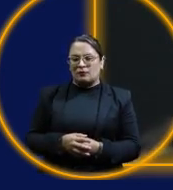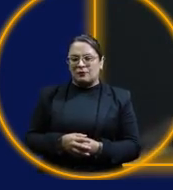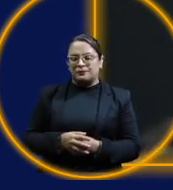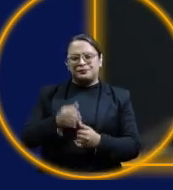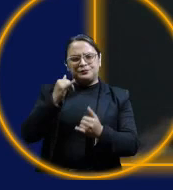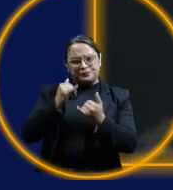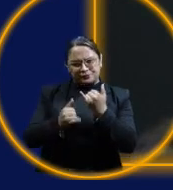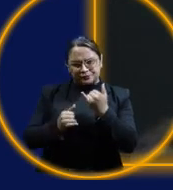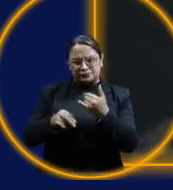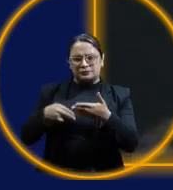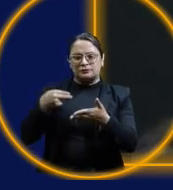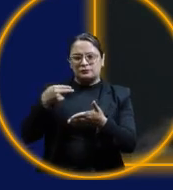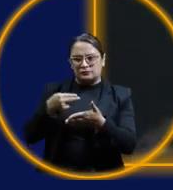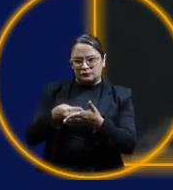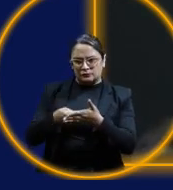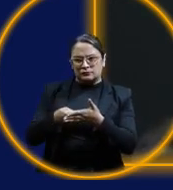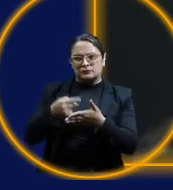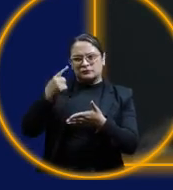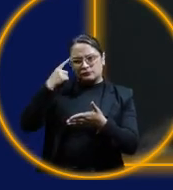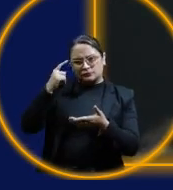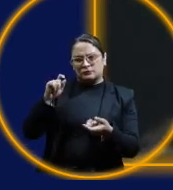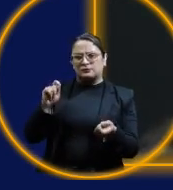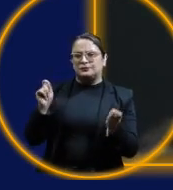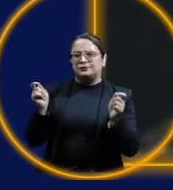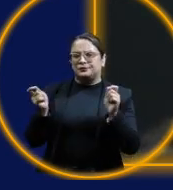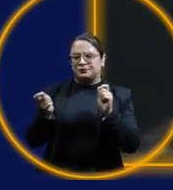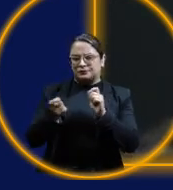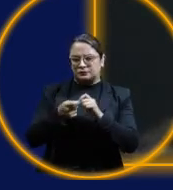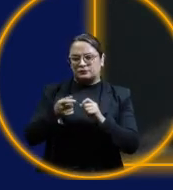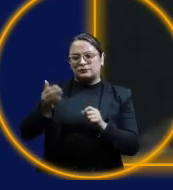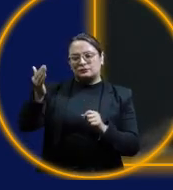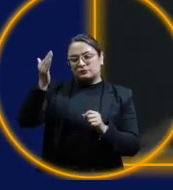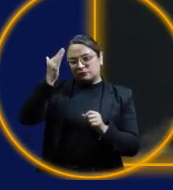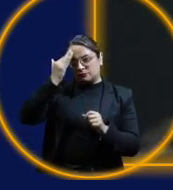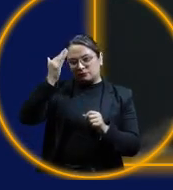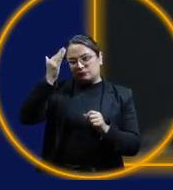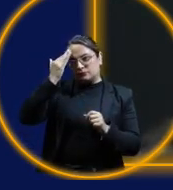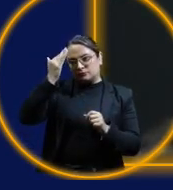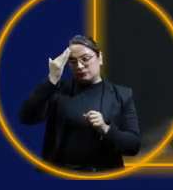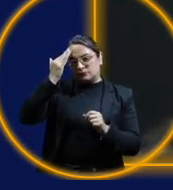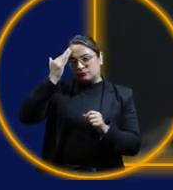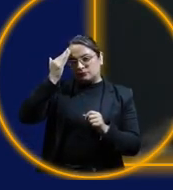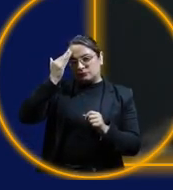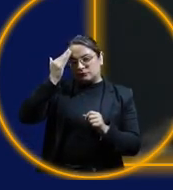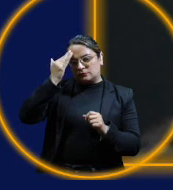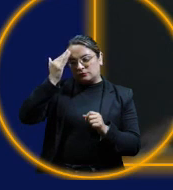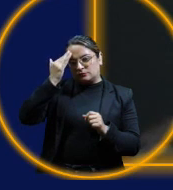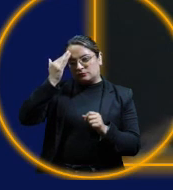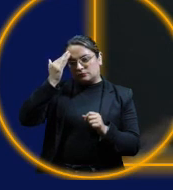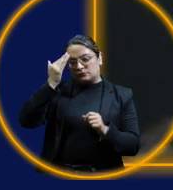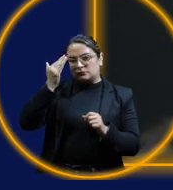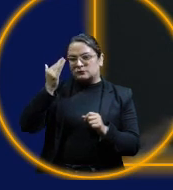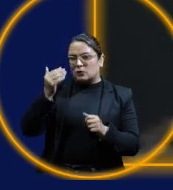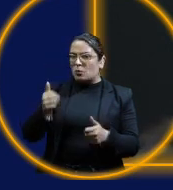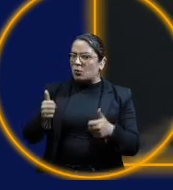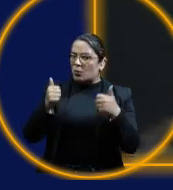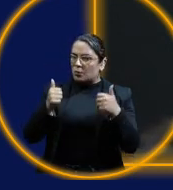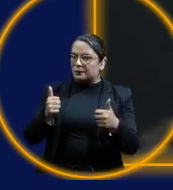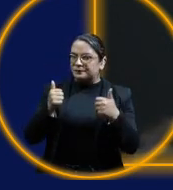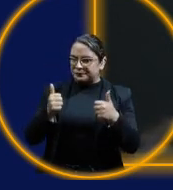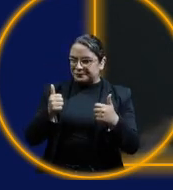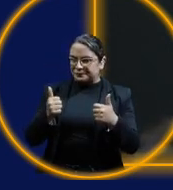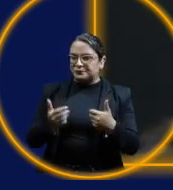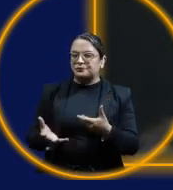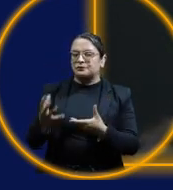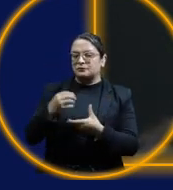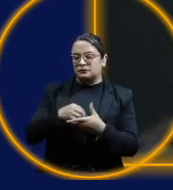último registro que cambio aquí que dejarlos saber que que eran muy buenos y entonces